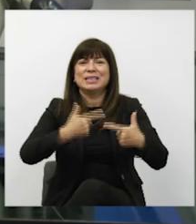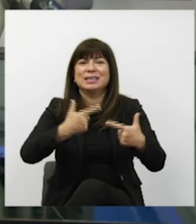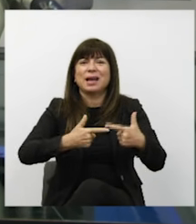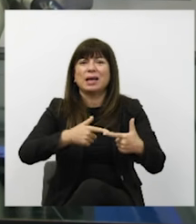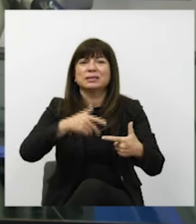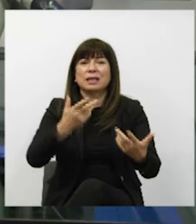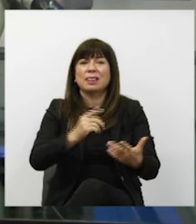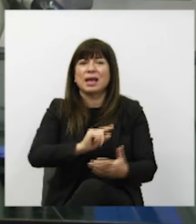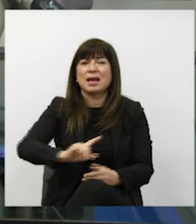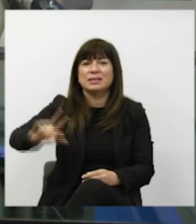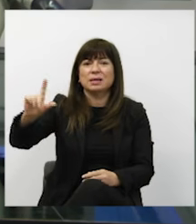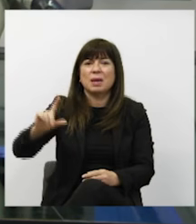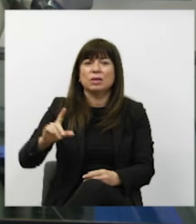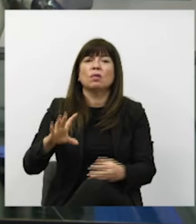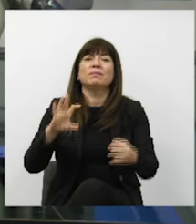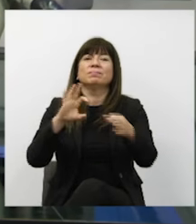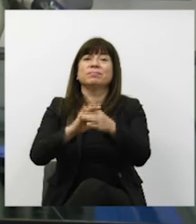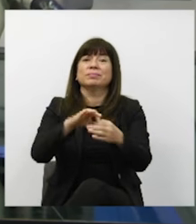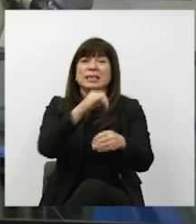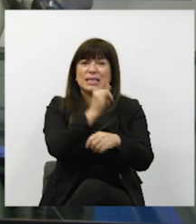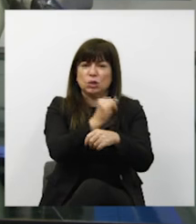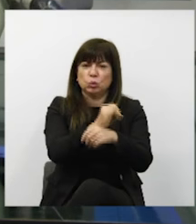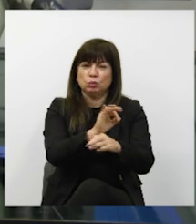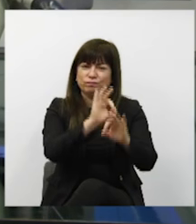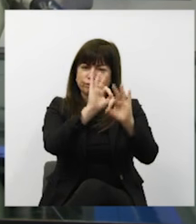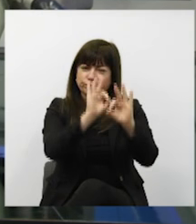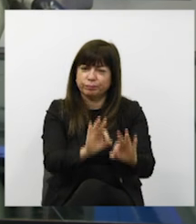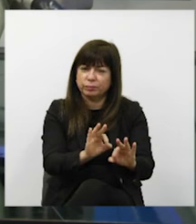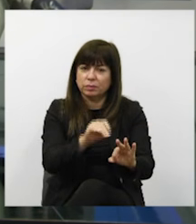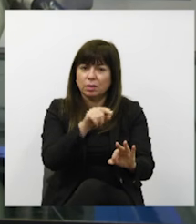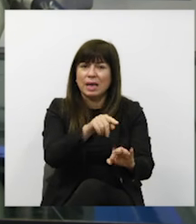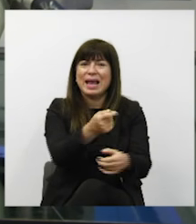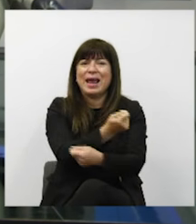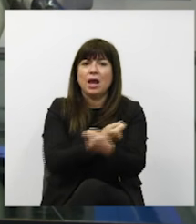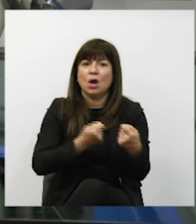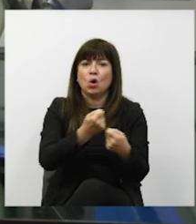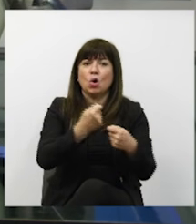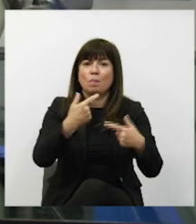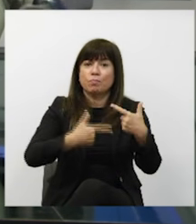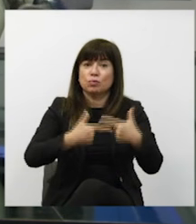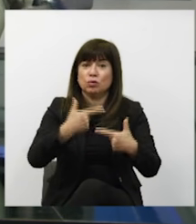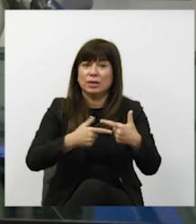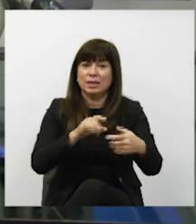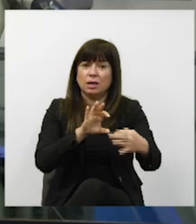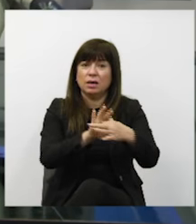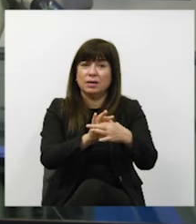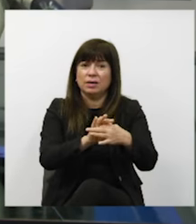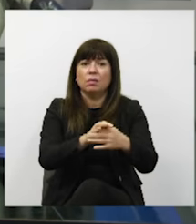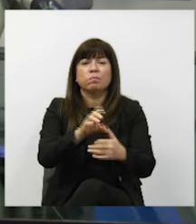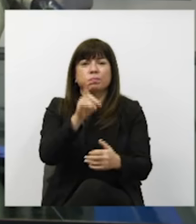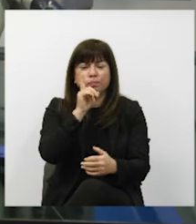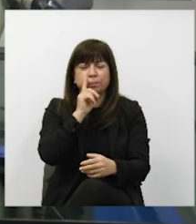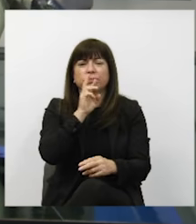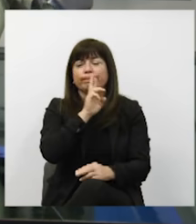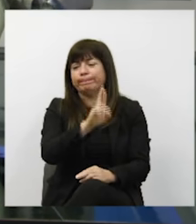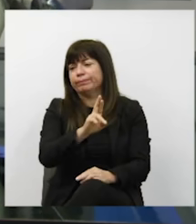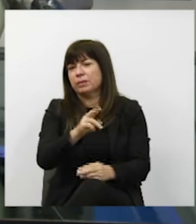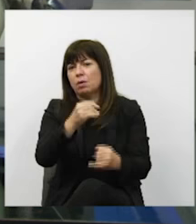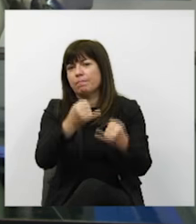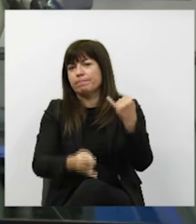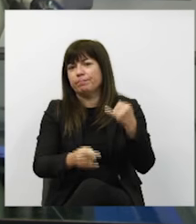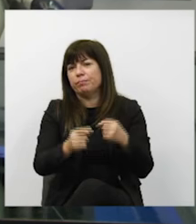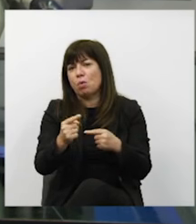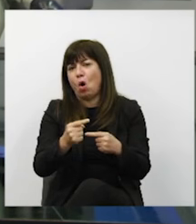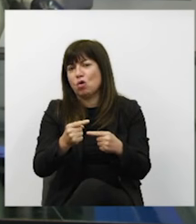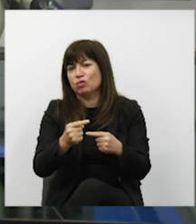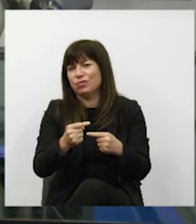ancladas en una institucionalidad, en una economía política que las funde, tendrán resultados de corta duración. Entonces